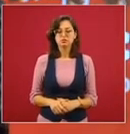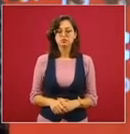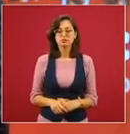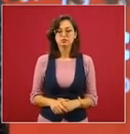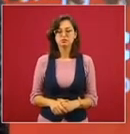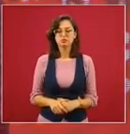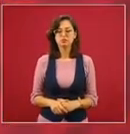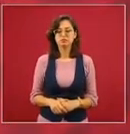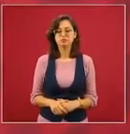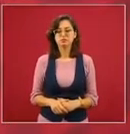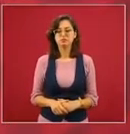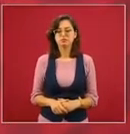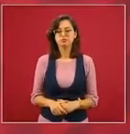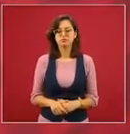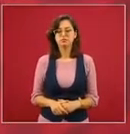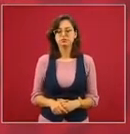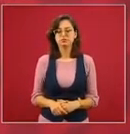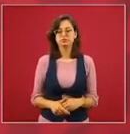cuando los levantamientos,